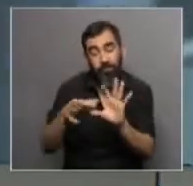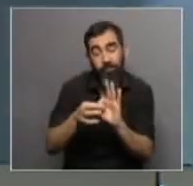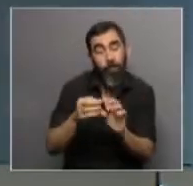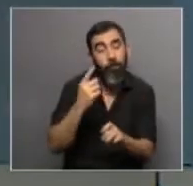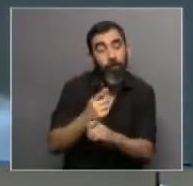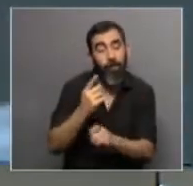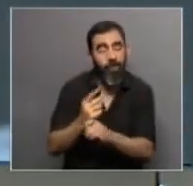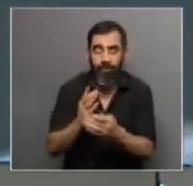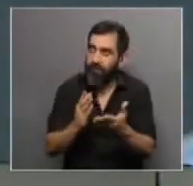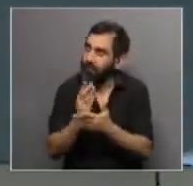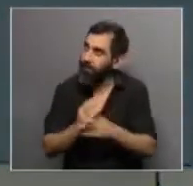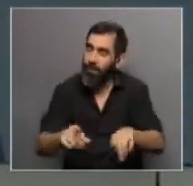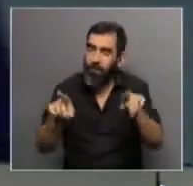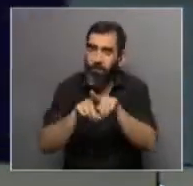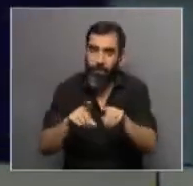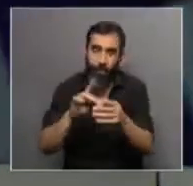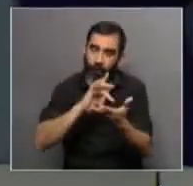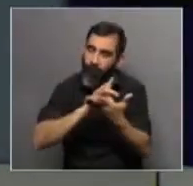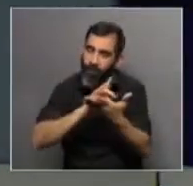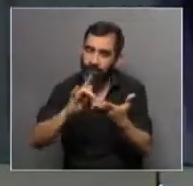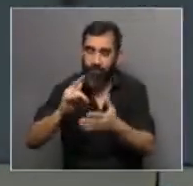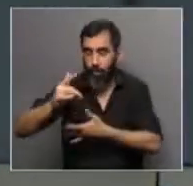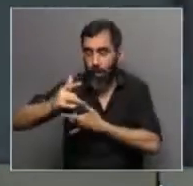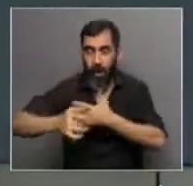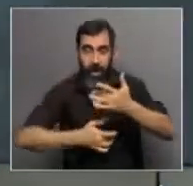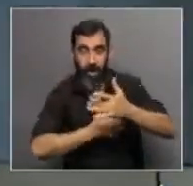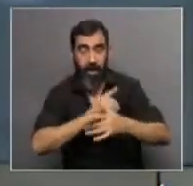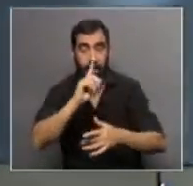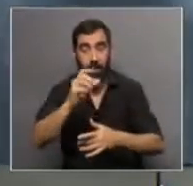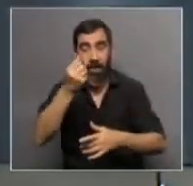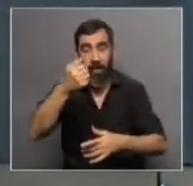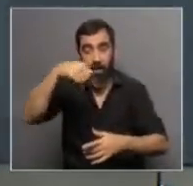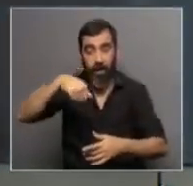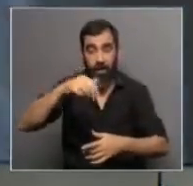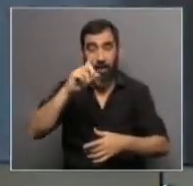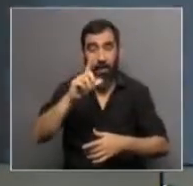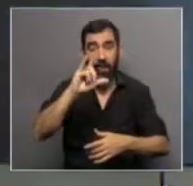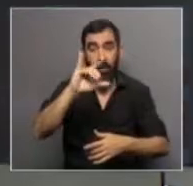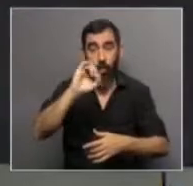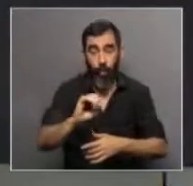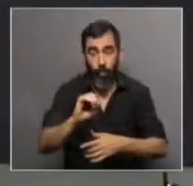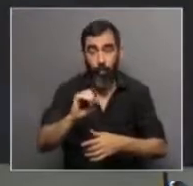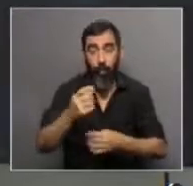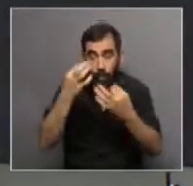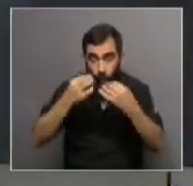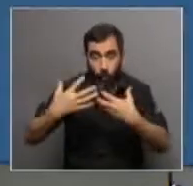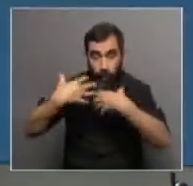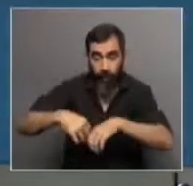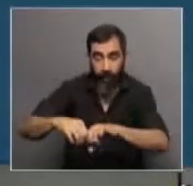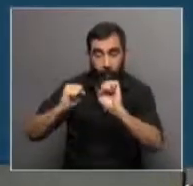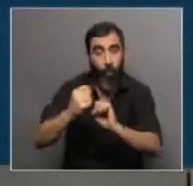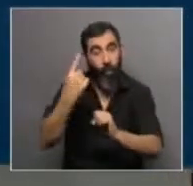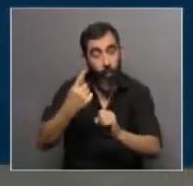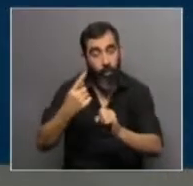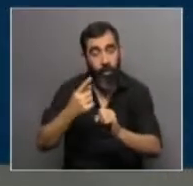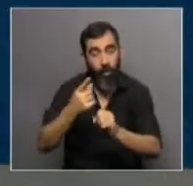principio sistemáticamente con el vaciamiento ganglionar, y cuando surgió el estudio del ganglio centinela como un